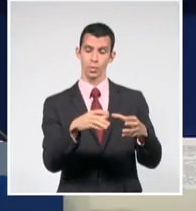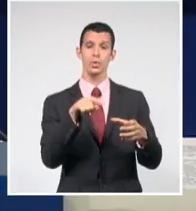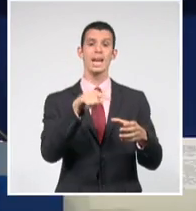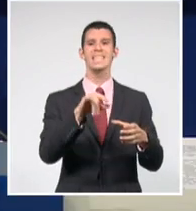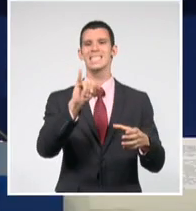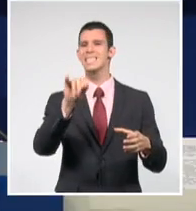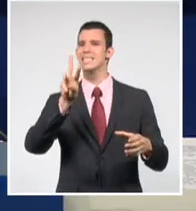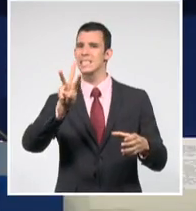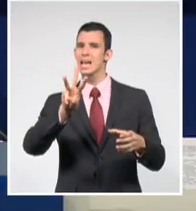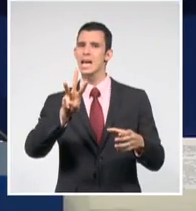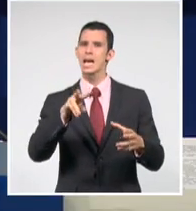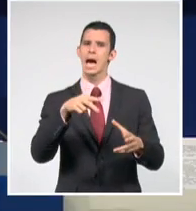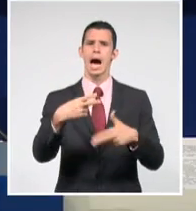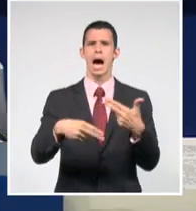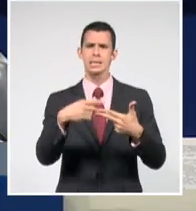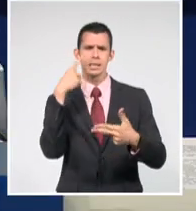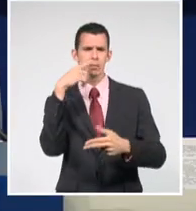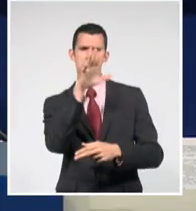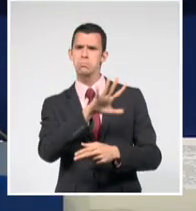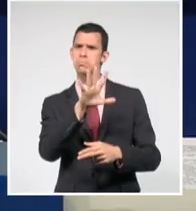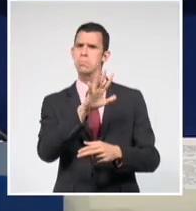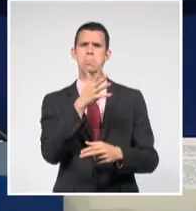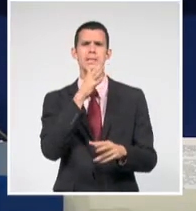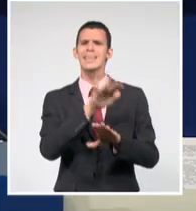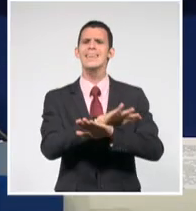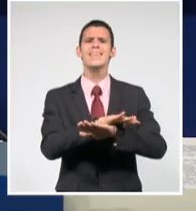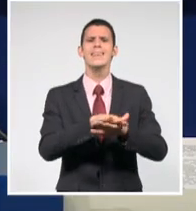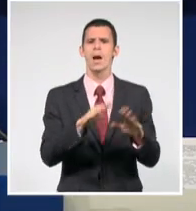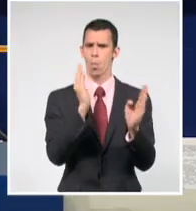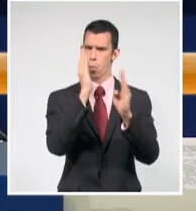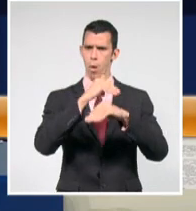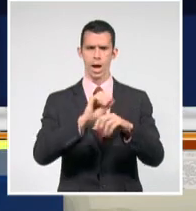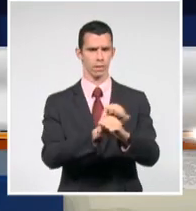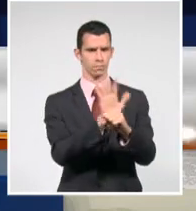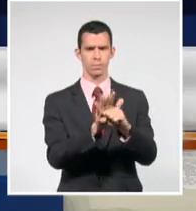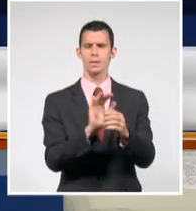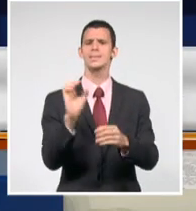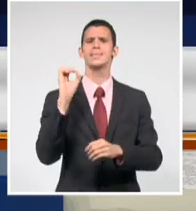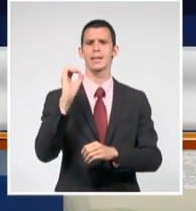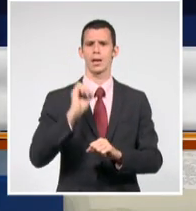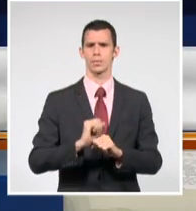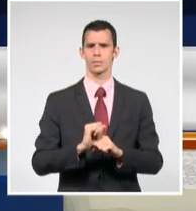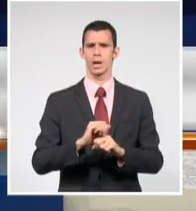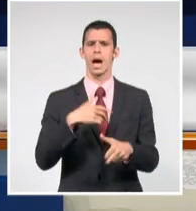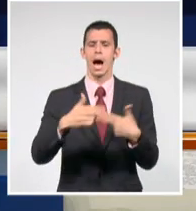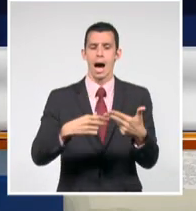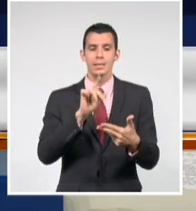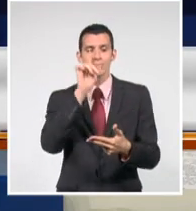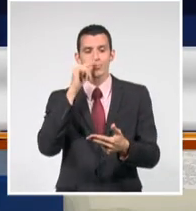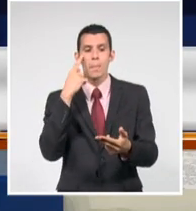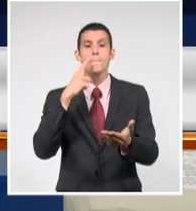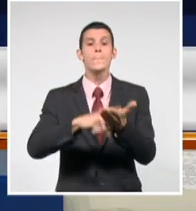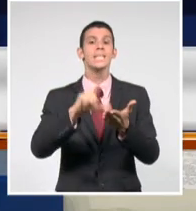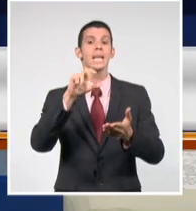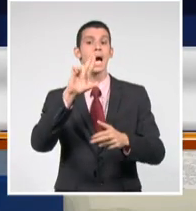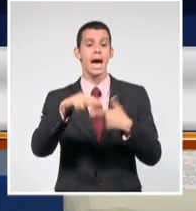71,5%, no tenían síntomas ninguno en el momento del diagnóstico. Y con esto ya se